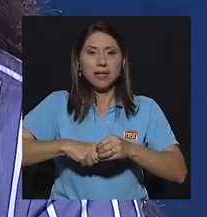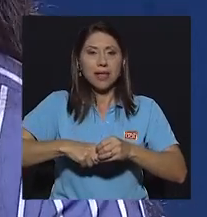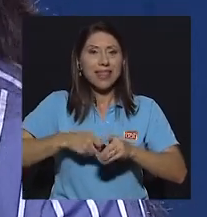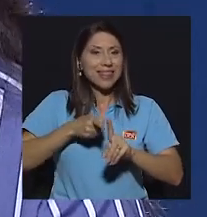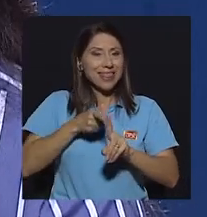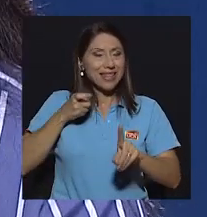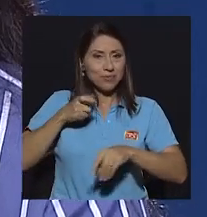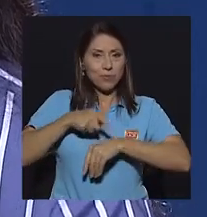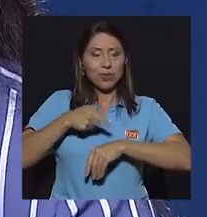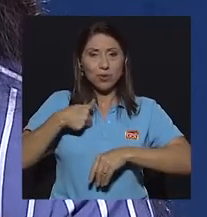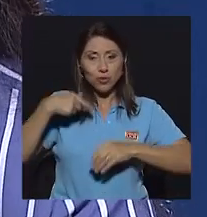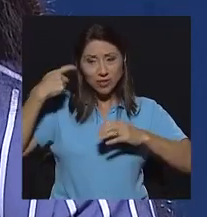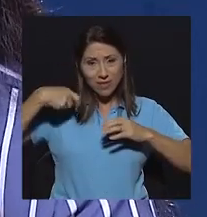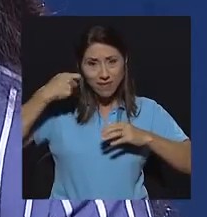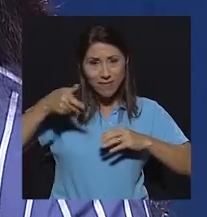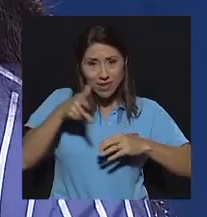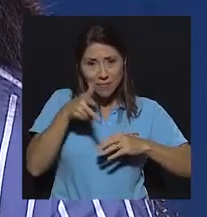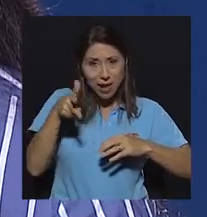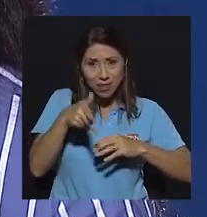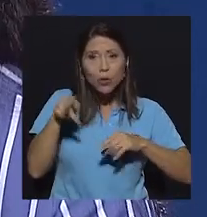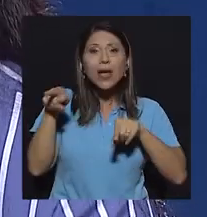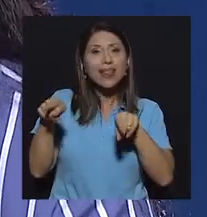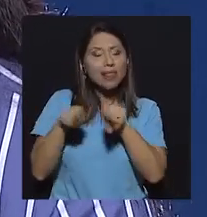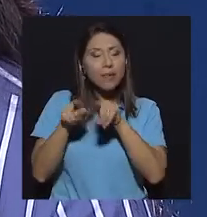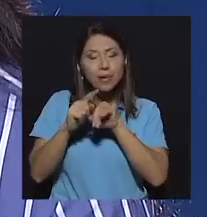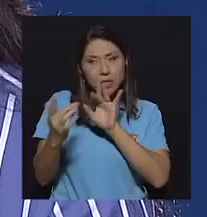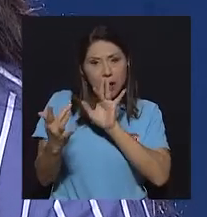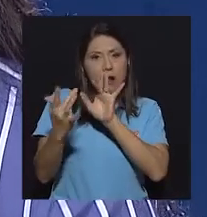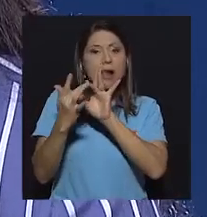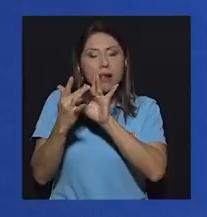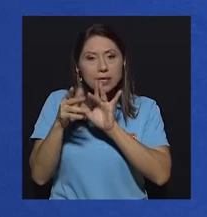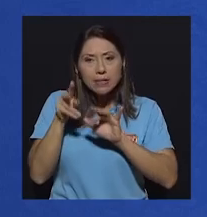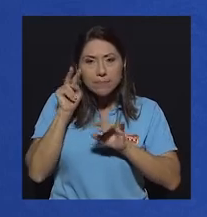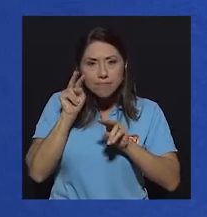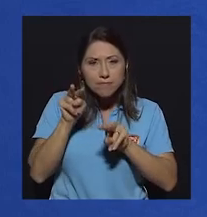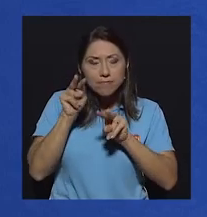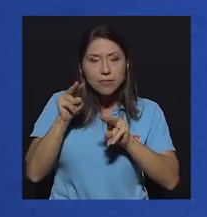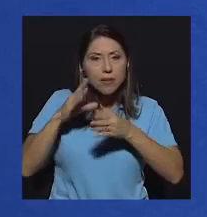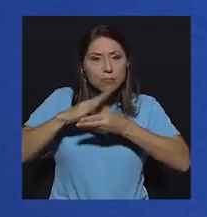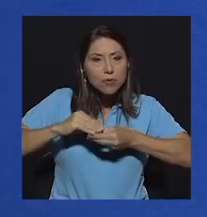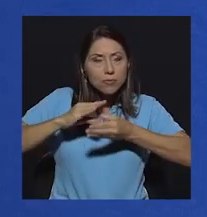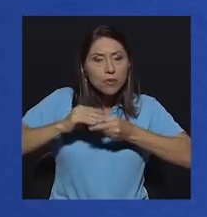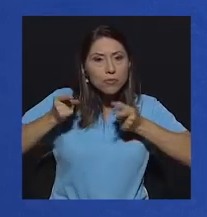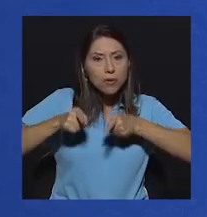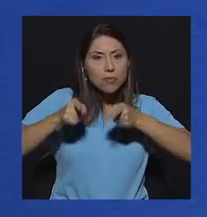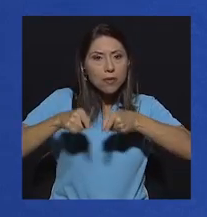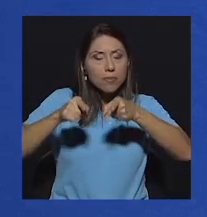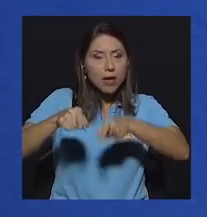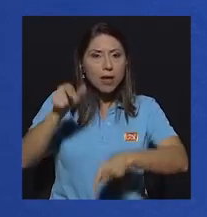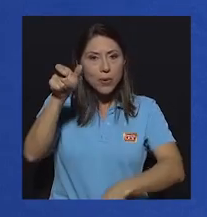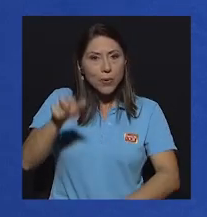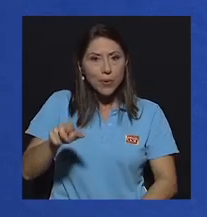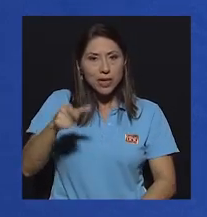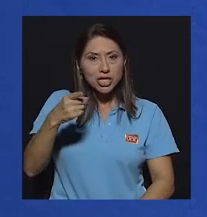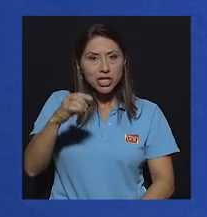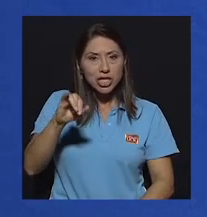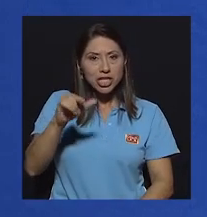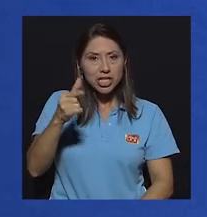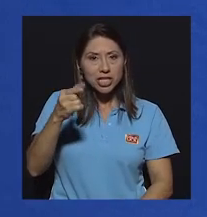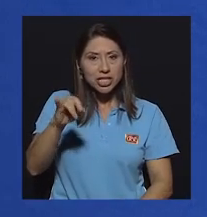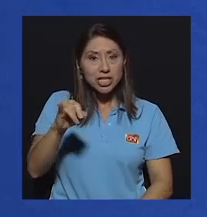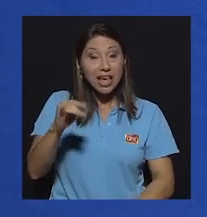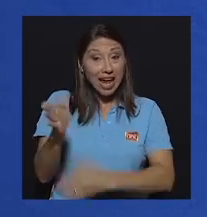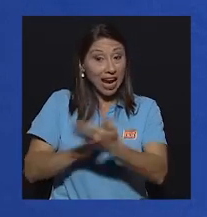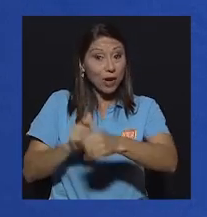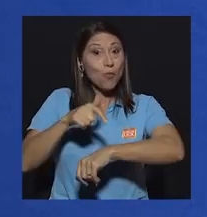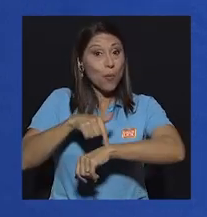desde que yo estaba filmando, él estaba siguiendo la historia de Gigi. En algún momento, incluso él le iba a dar una